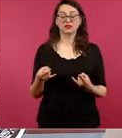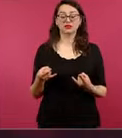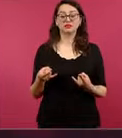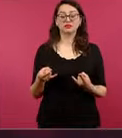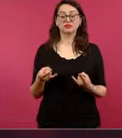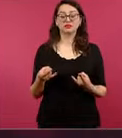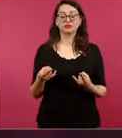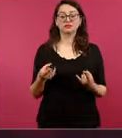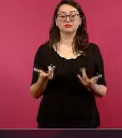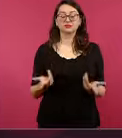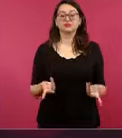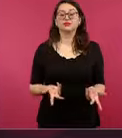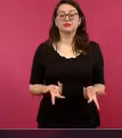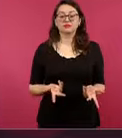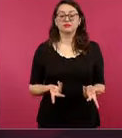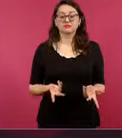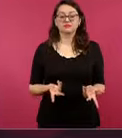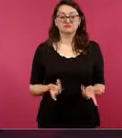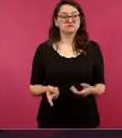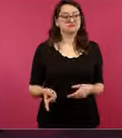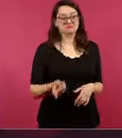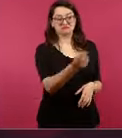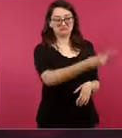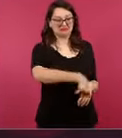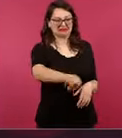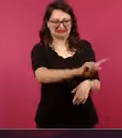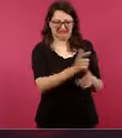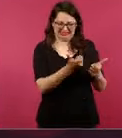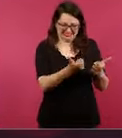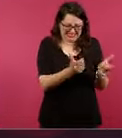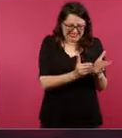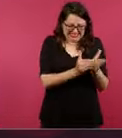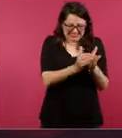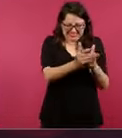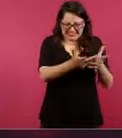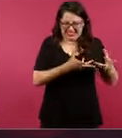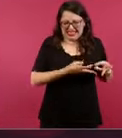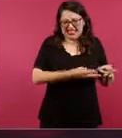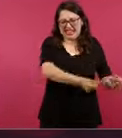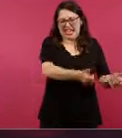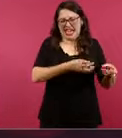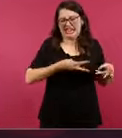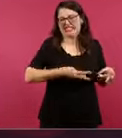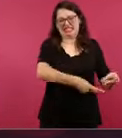Tan es así que, bueno, se gastan millones de pesos. ¿Qué me voy a estar